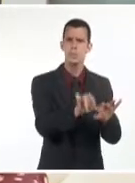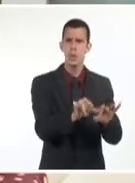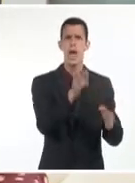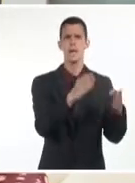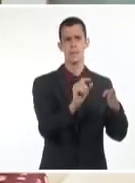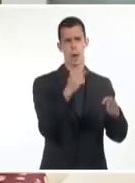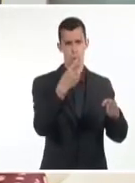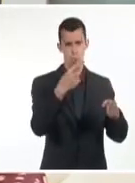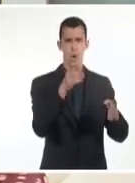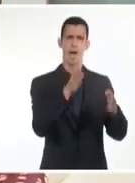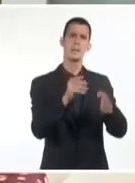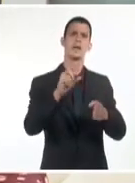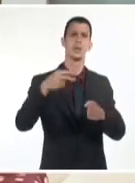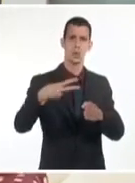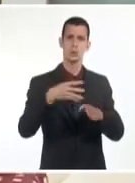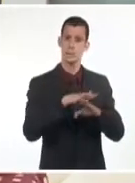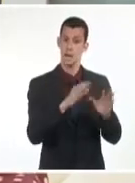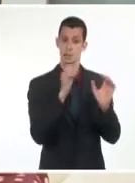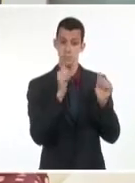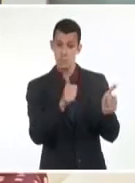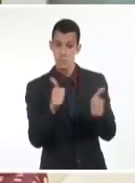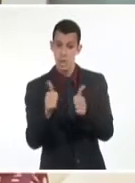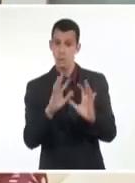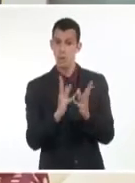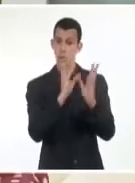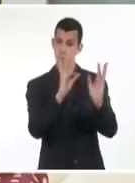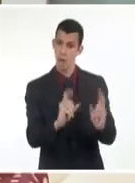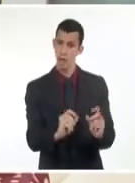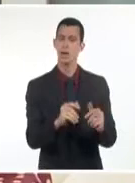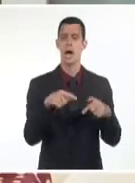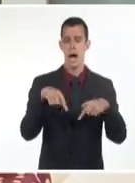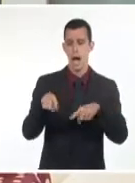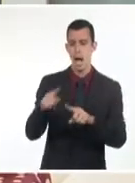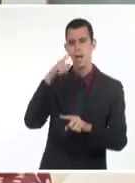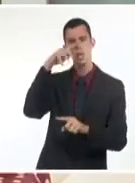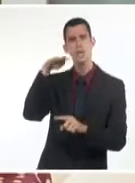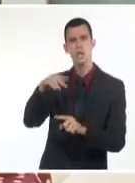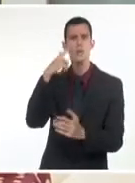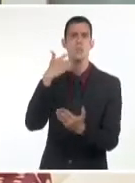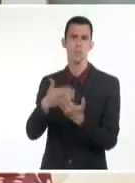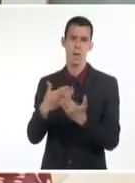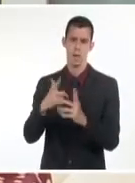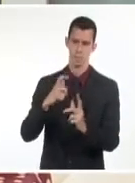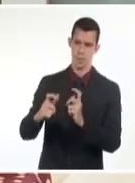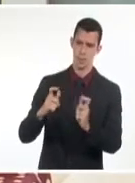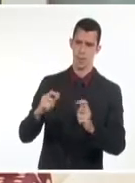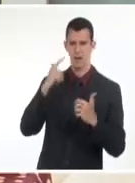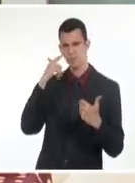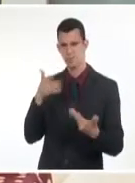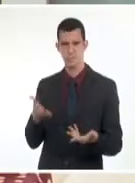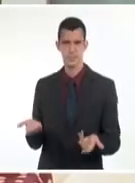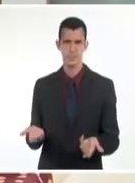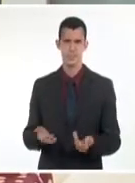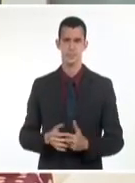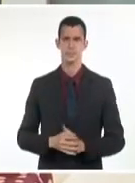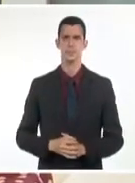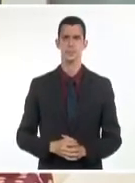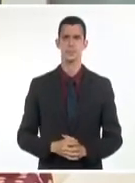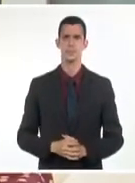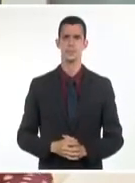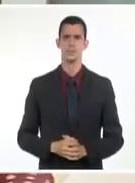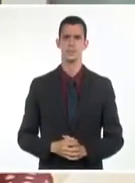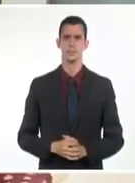del estudio de intervención que se realizó, donde se demostró que este candidato tiene un perfil de seguridad